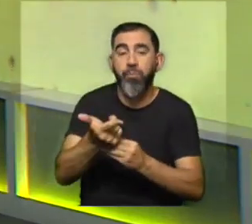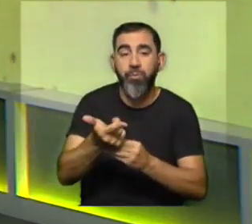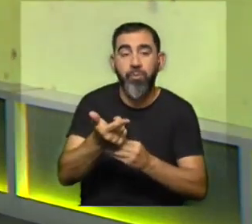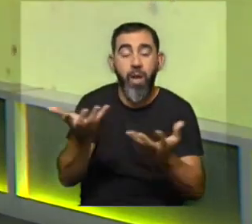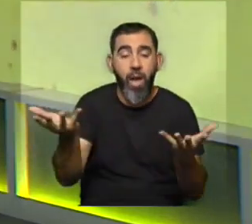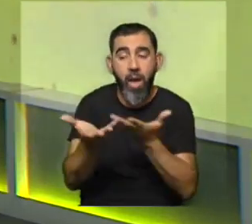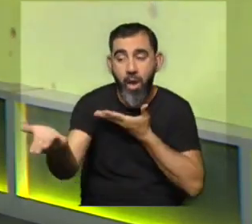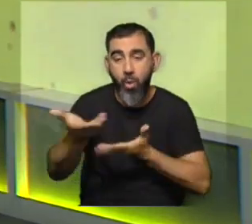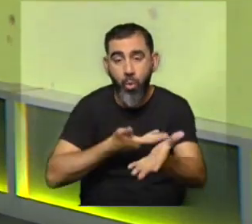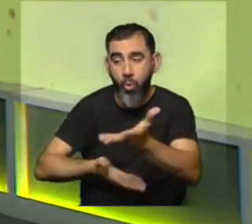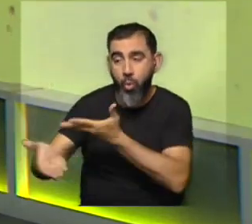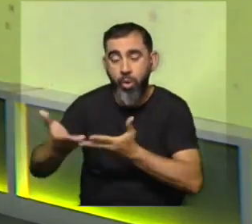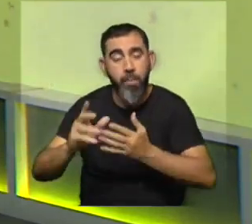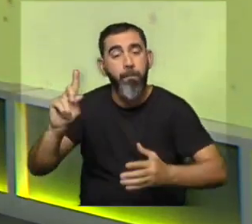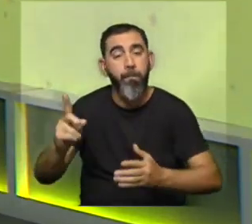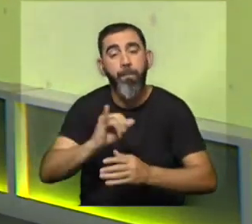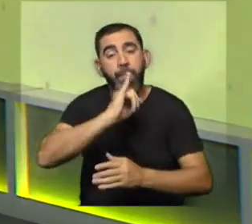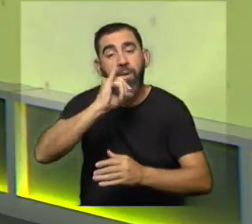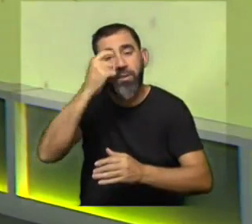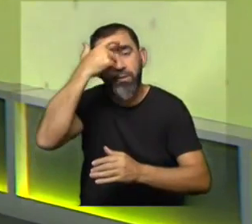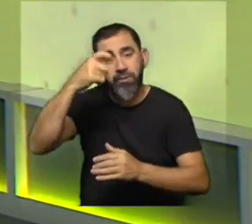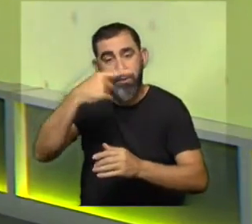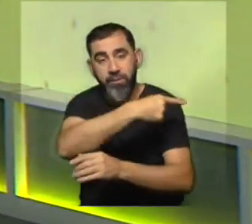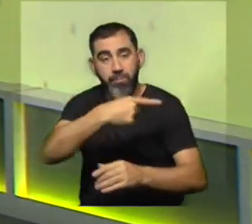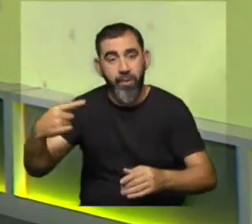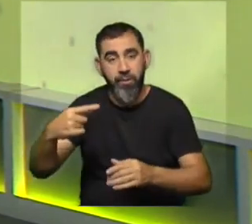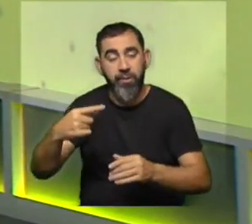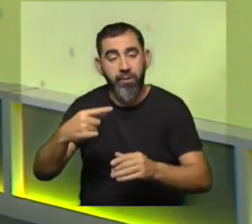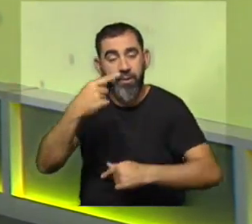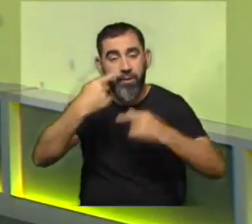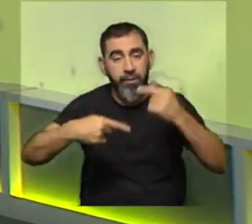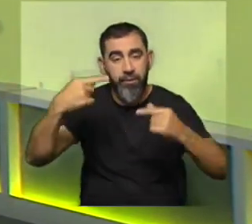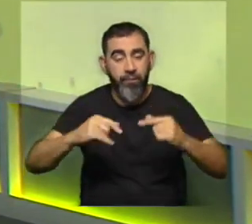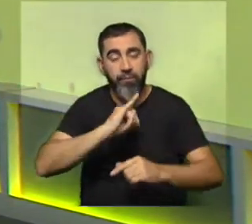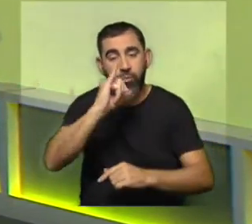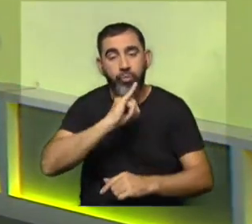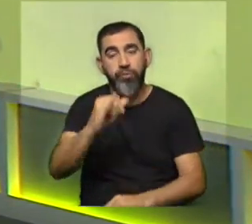que compartimos aquí en las principales noticias científicas de la semana en El Salpicón.